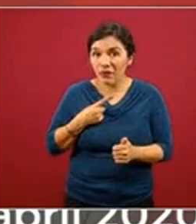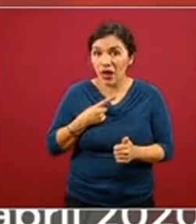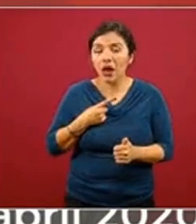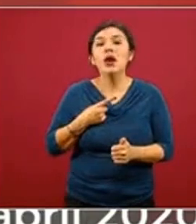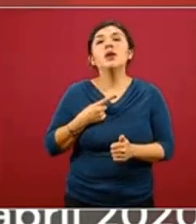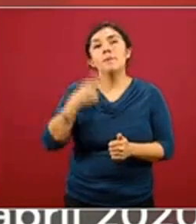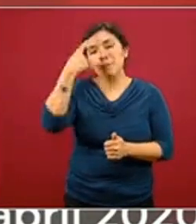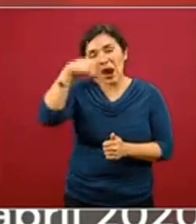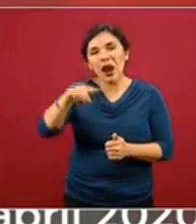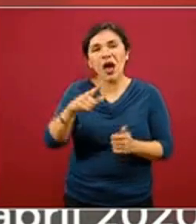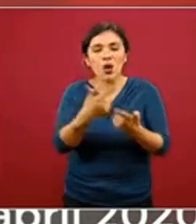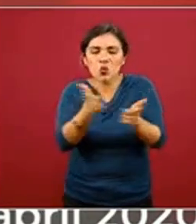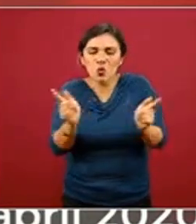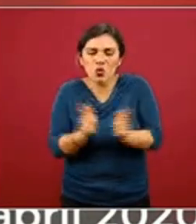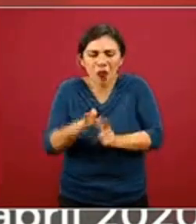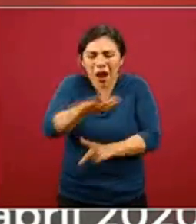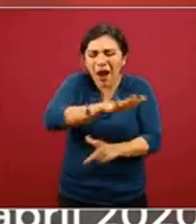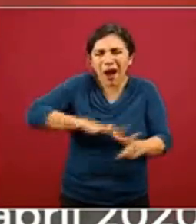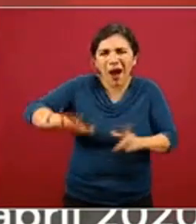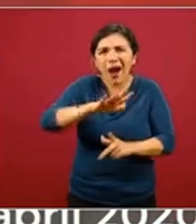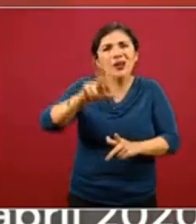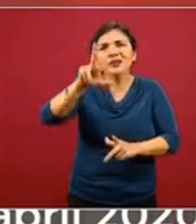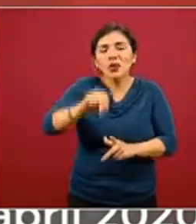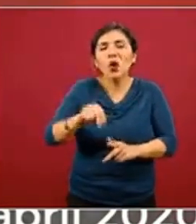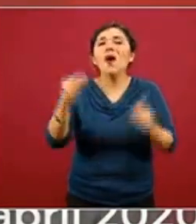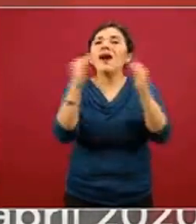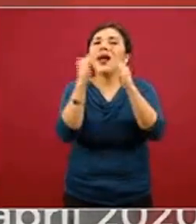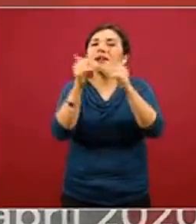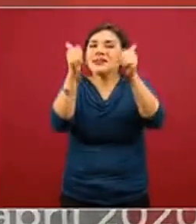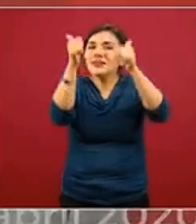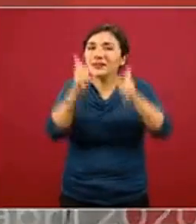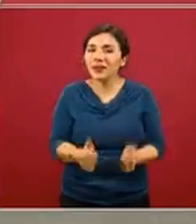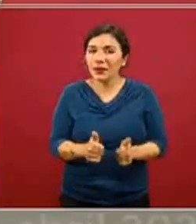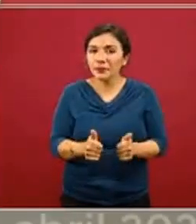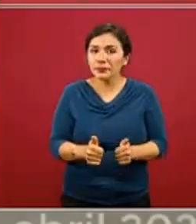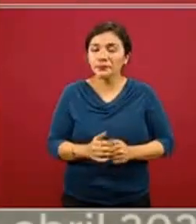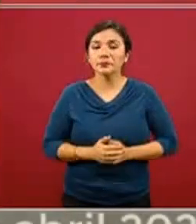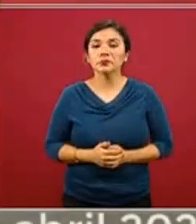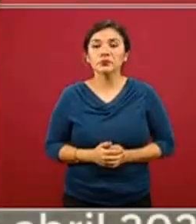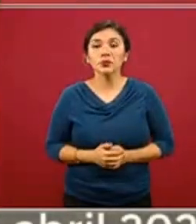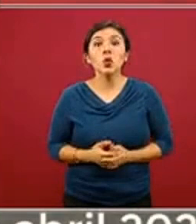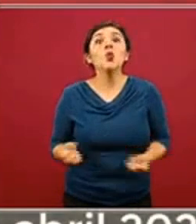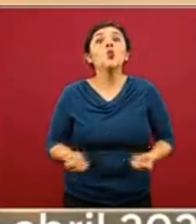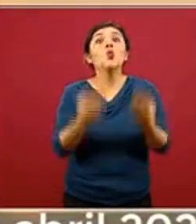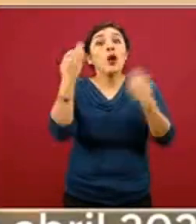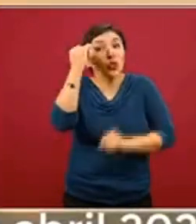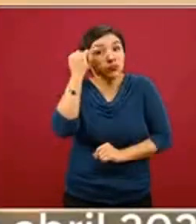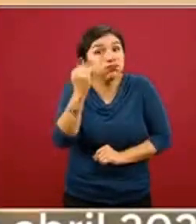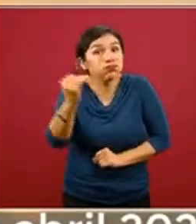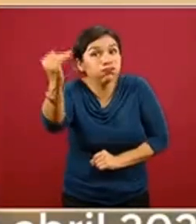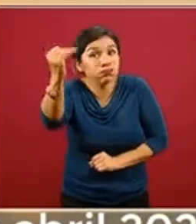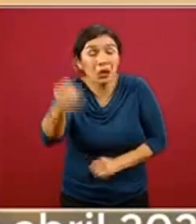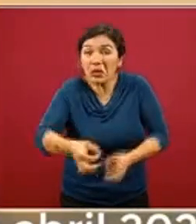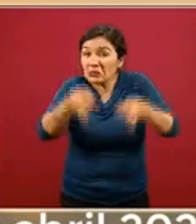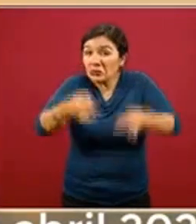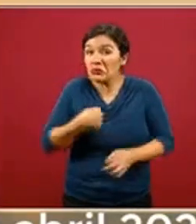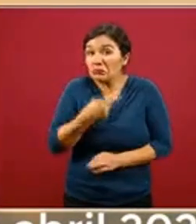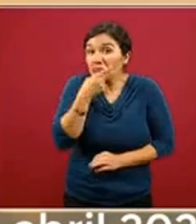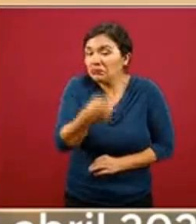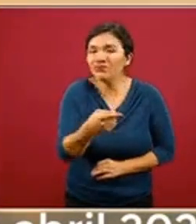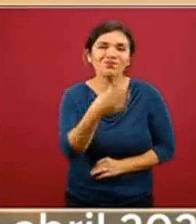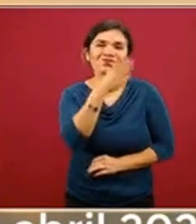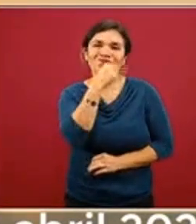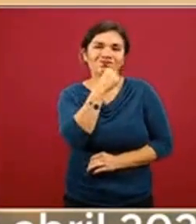de mitigación comunitaria que implican quédate en casa. ¿Cuánto va a durar? No lo sabemos a ciencia cierta.